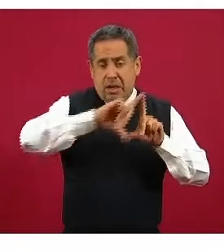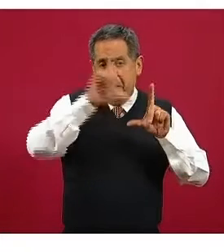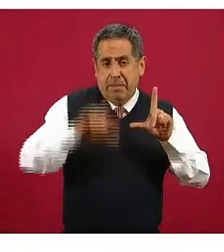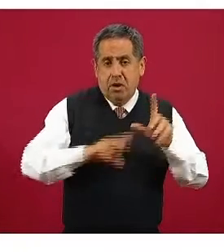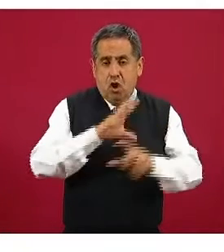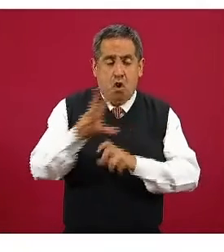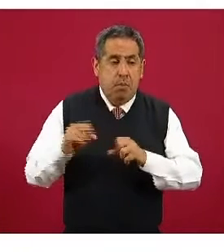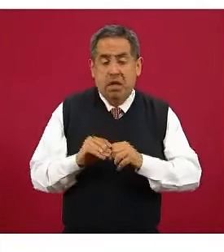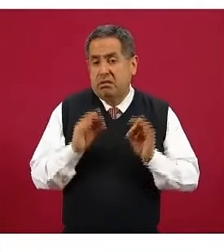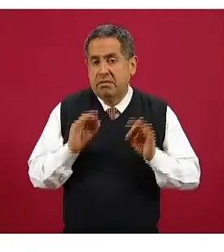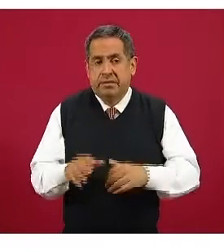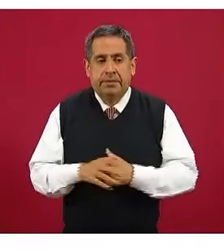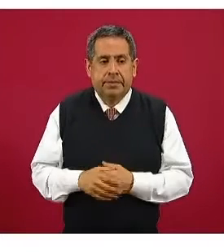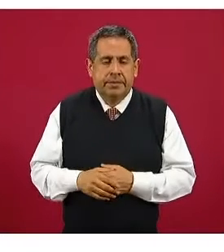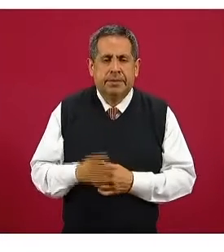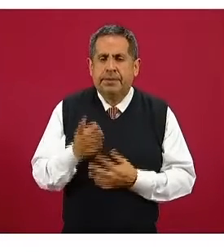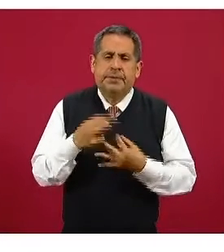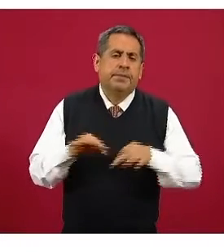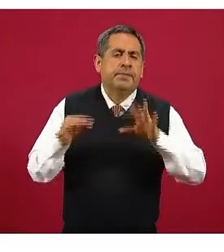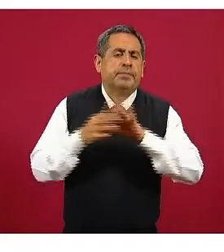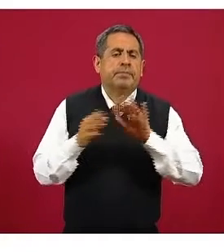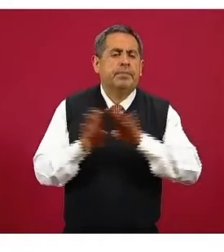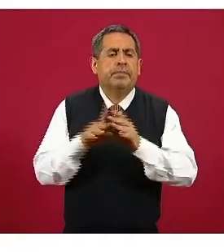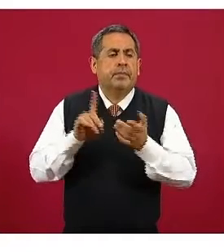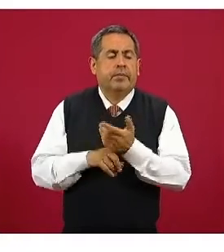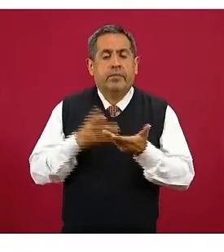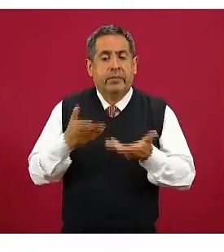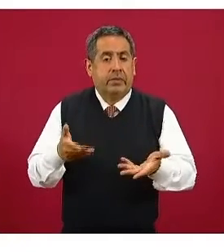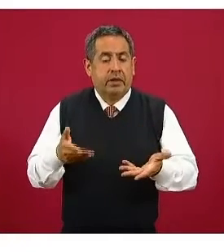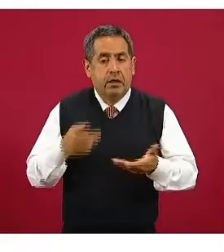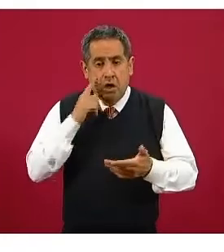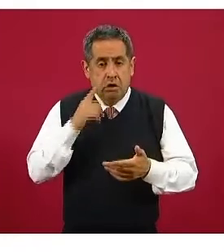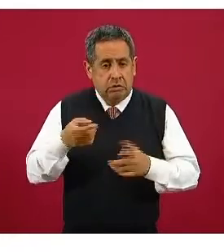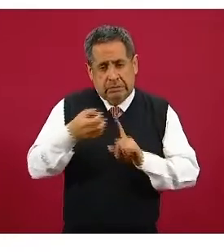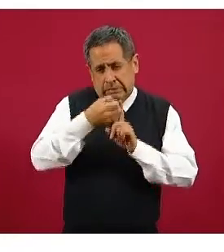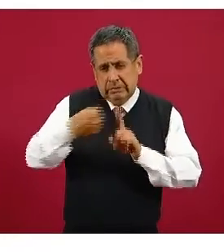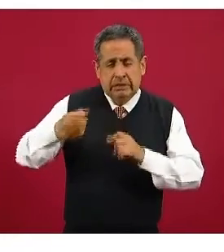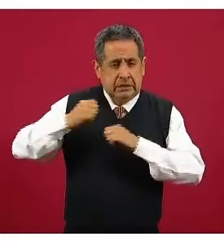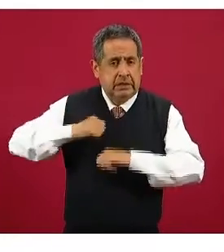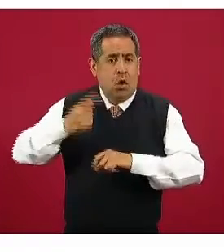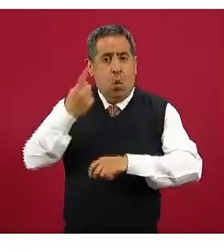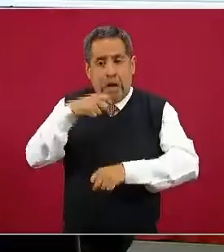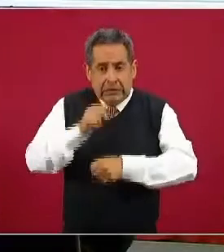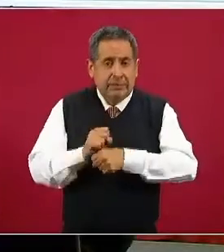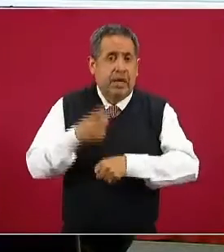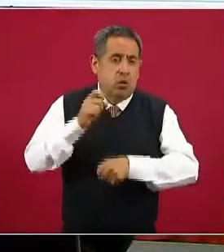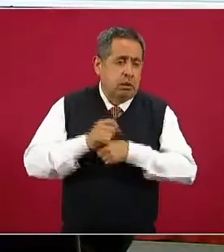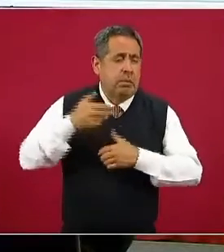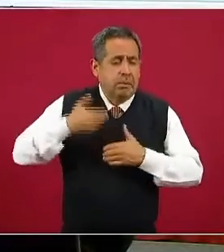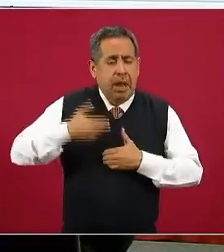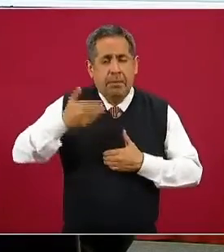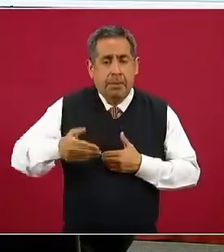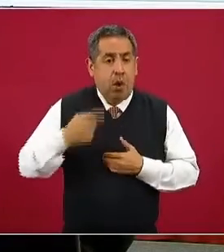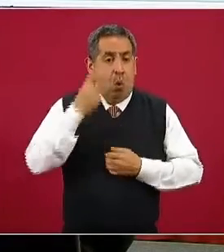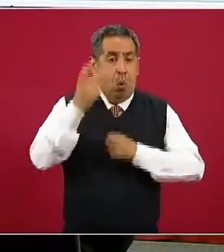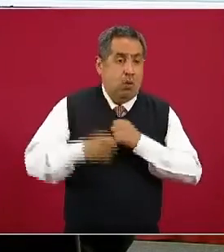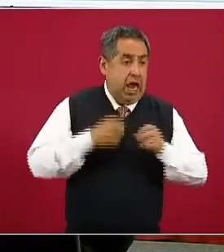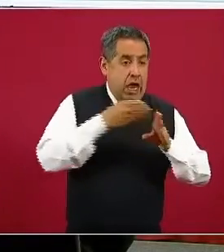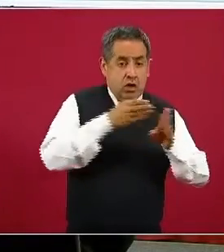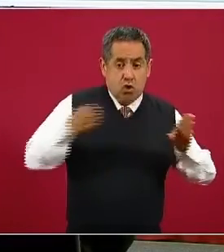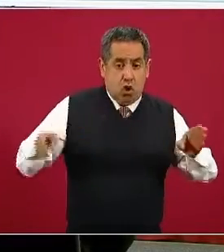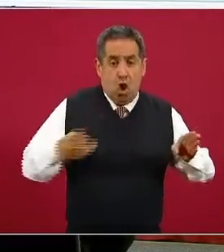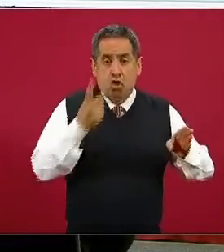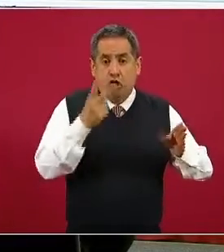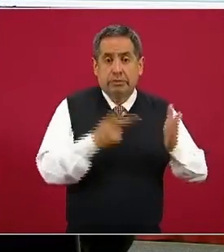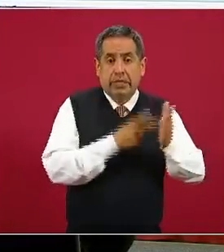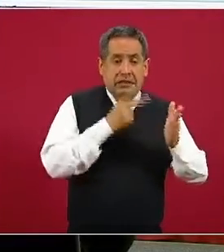Cosas importantes, estas jornadas las hemos organizado tradicionalmente 2 jornadas al año, normalmente la